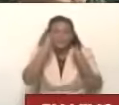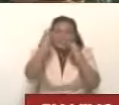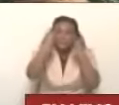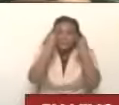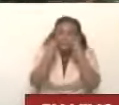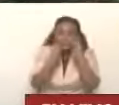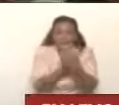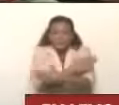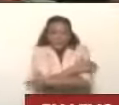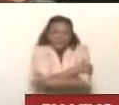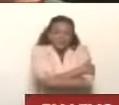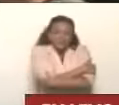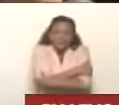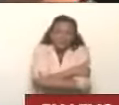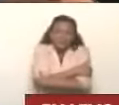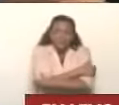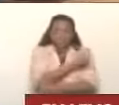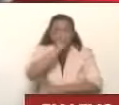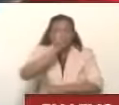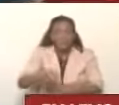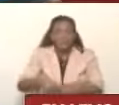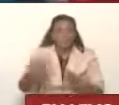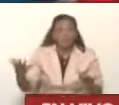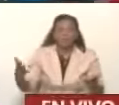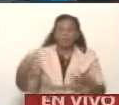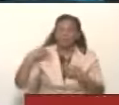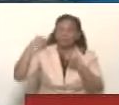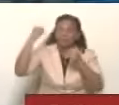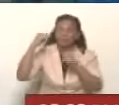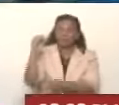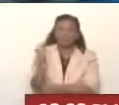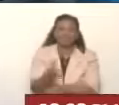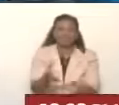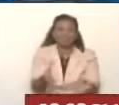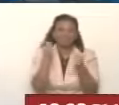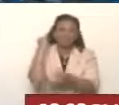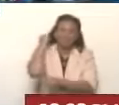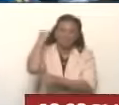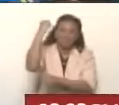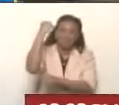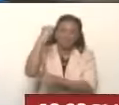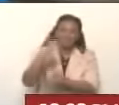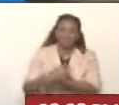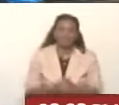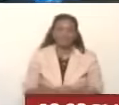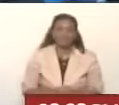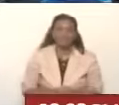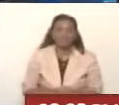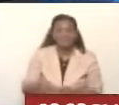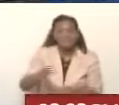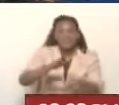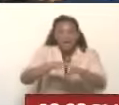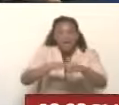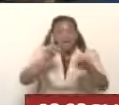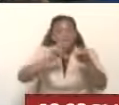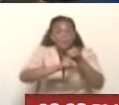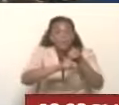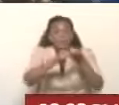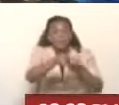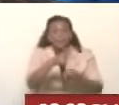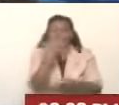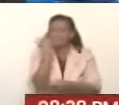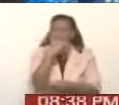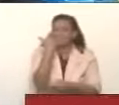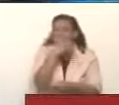besando y triunfando. Ay, Silita, me da risa